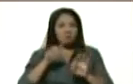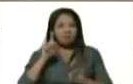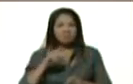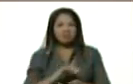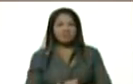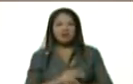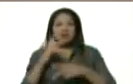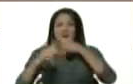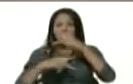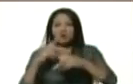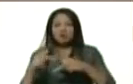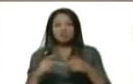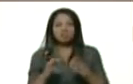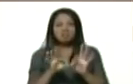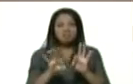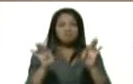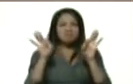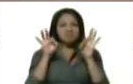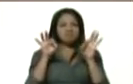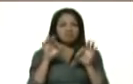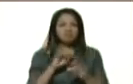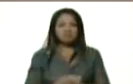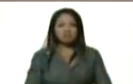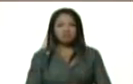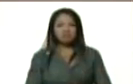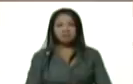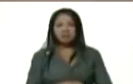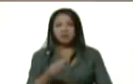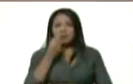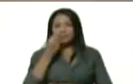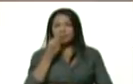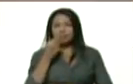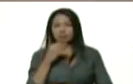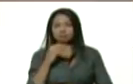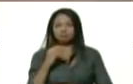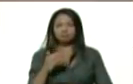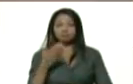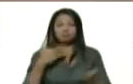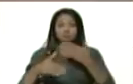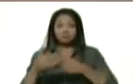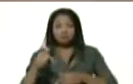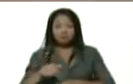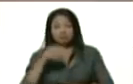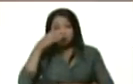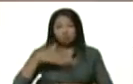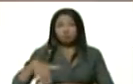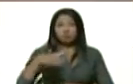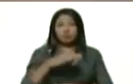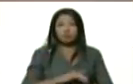una producción extraordinaria de alimentos y bienes y servicios para el pueblo,